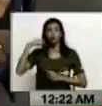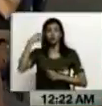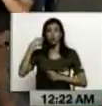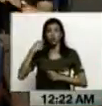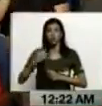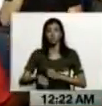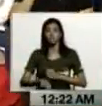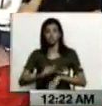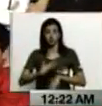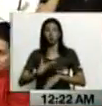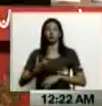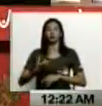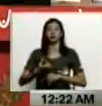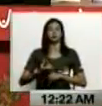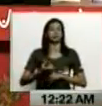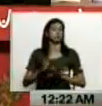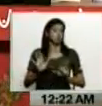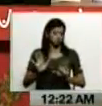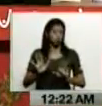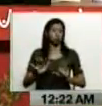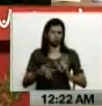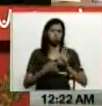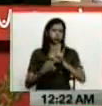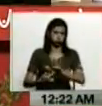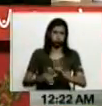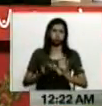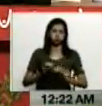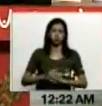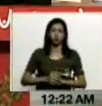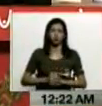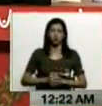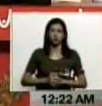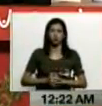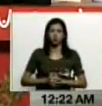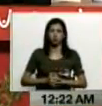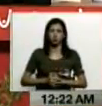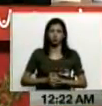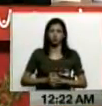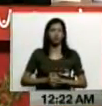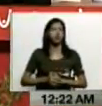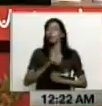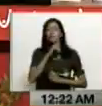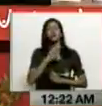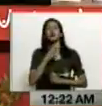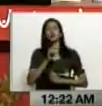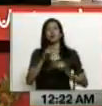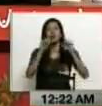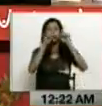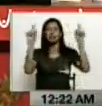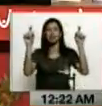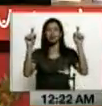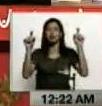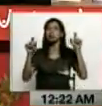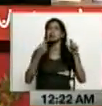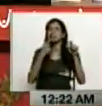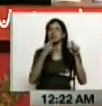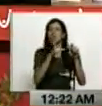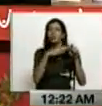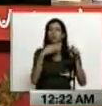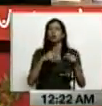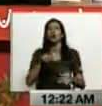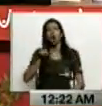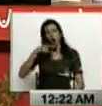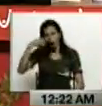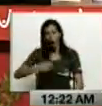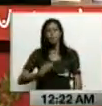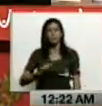aquí yo tengo un video que me lo pasaron yo no estoy de acuerdo con él pero yo lo voy a pasar porque no estoy de acuerdo con el título dice capril sea